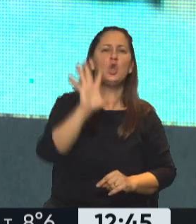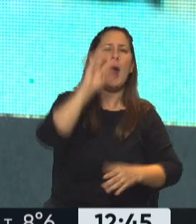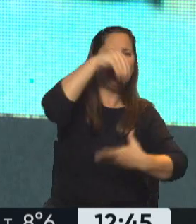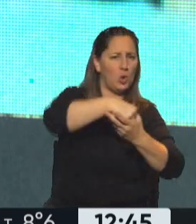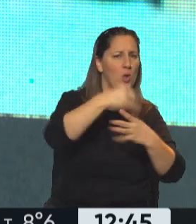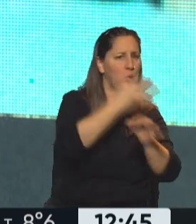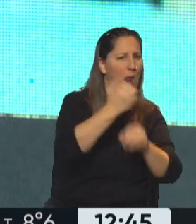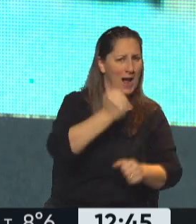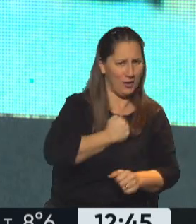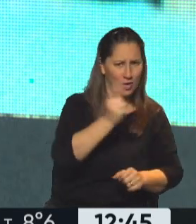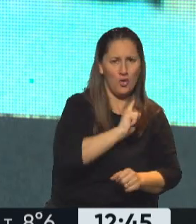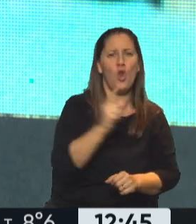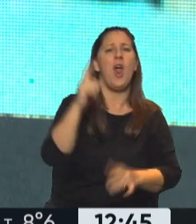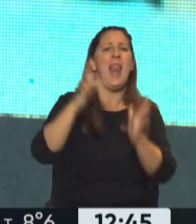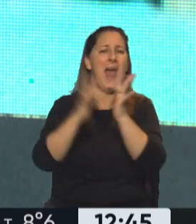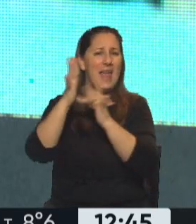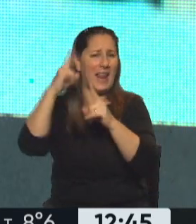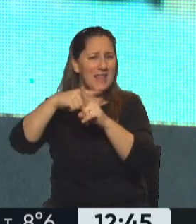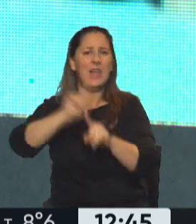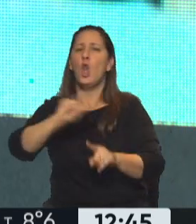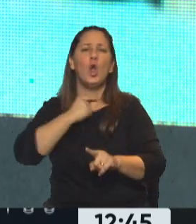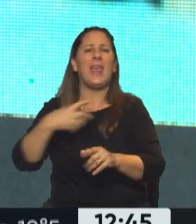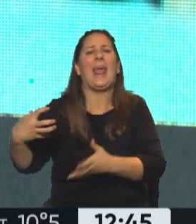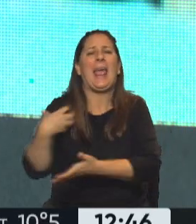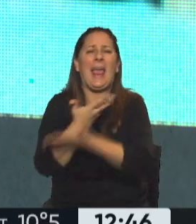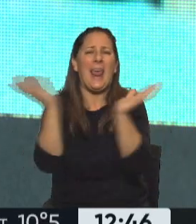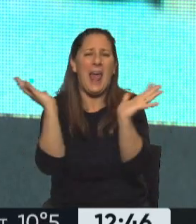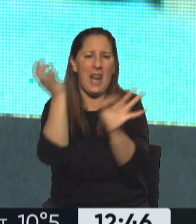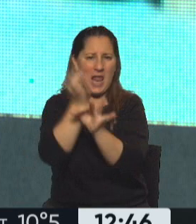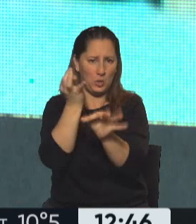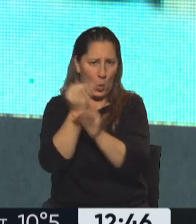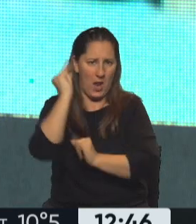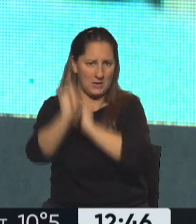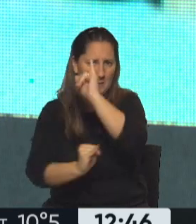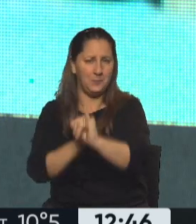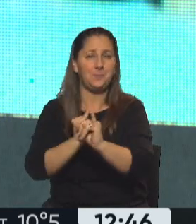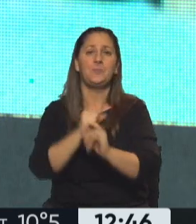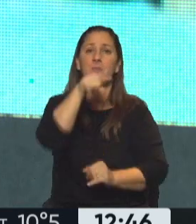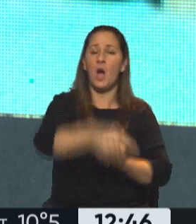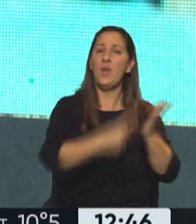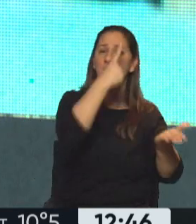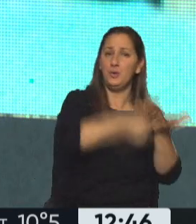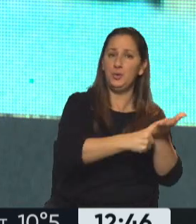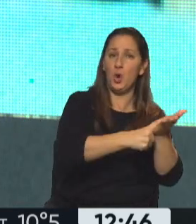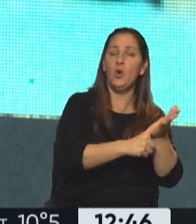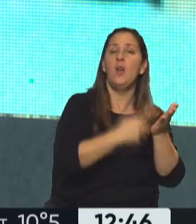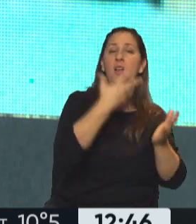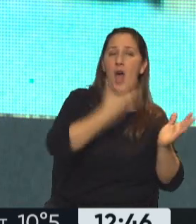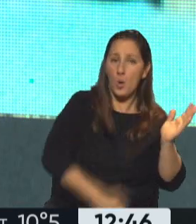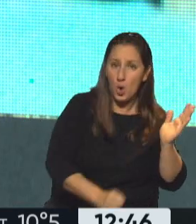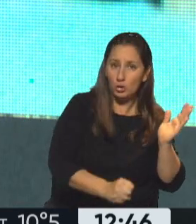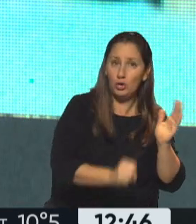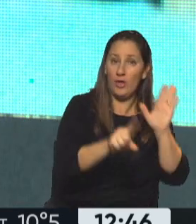sino en la educación en general. Y a propósito del aborto, de esta decisión que tomó la Corte en Estados Unidos, reaparecen los